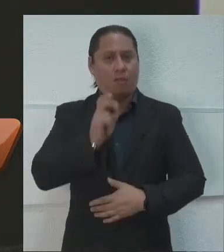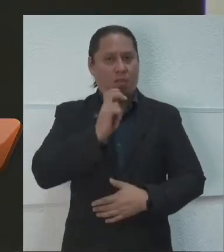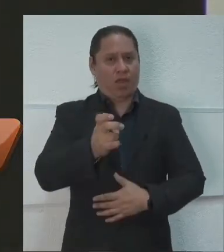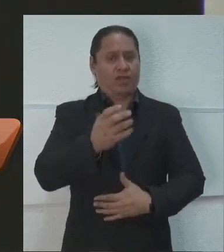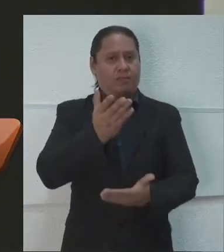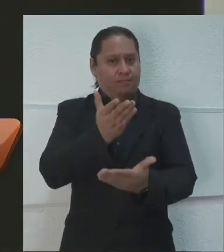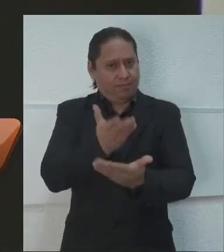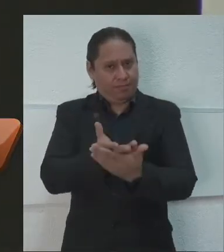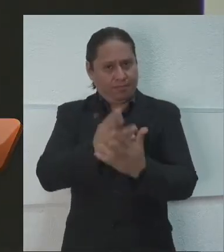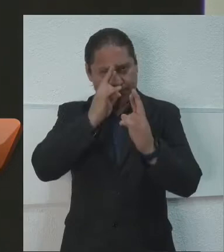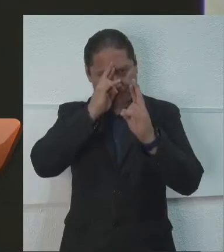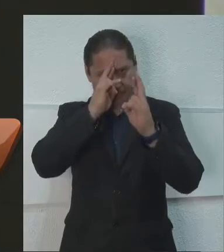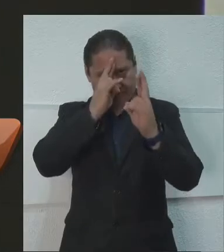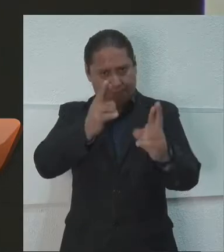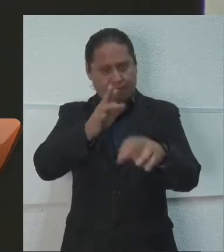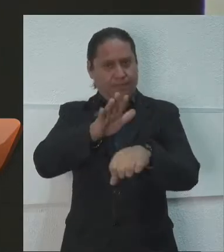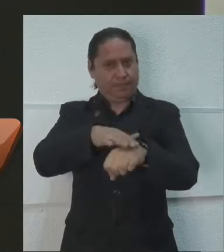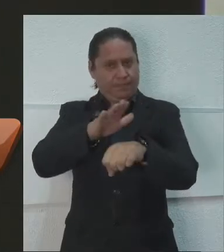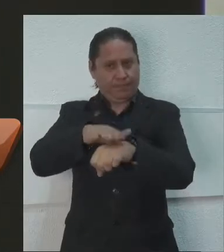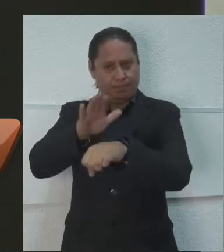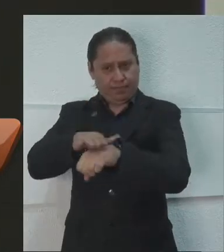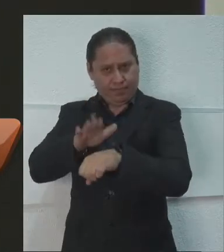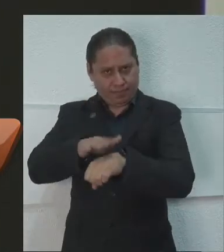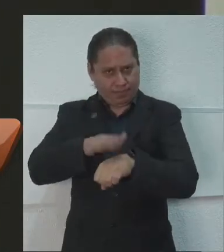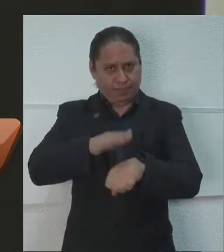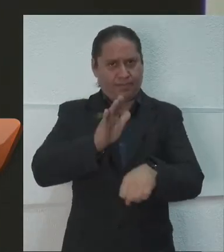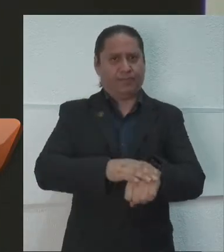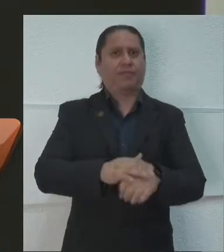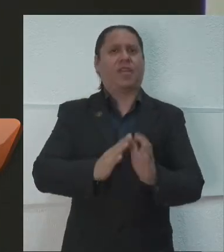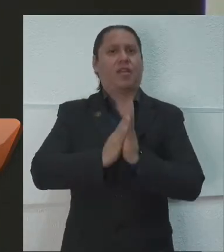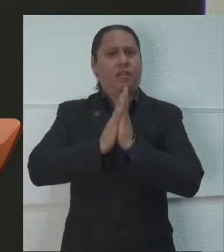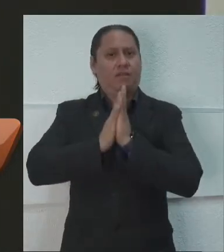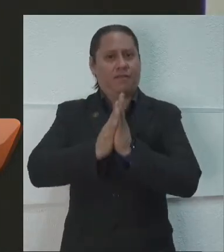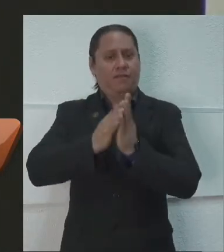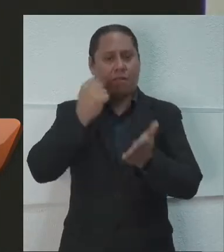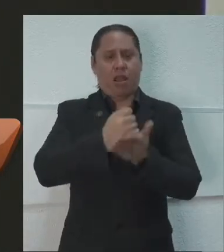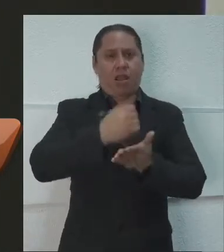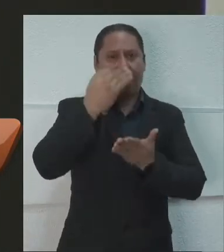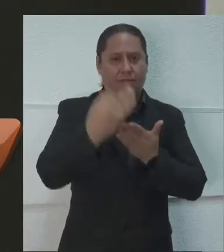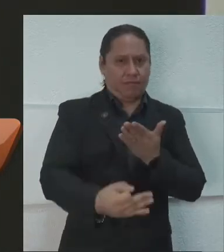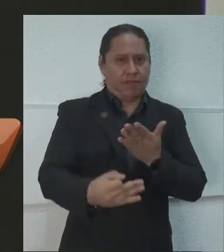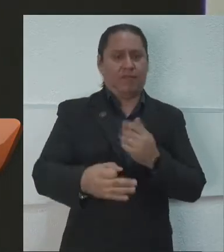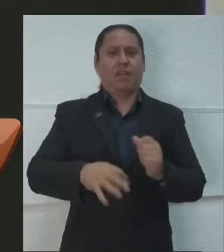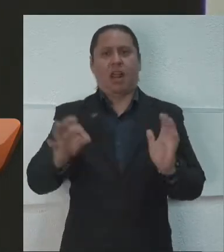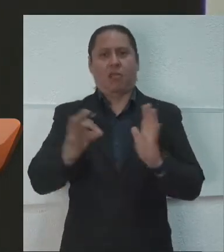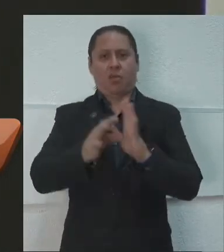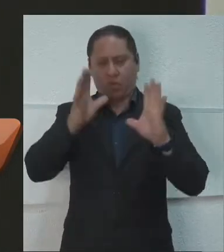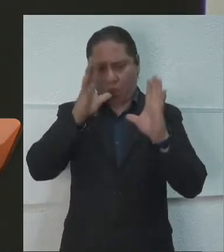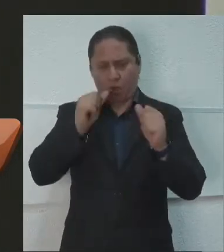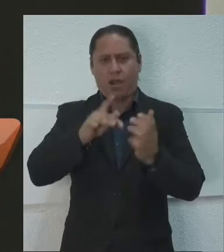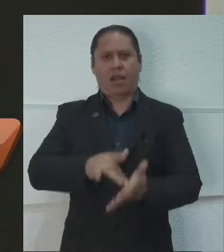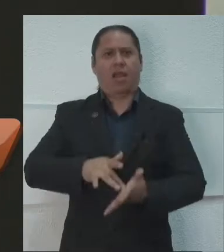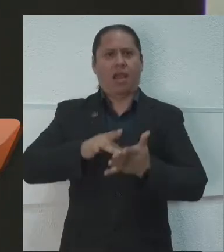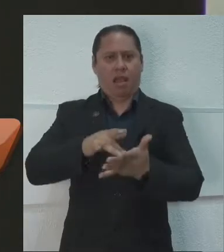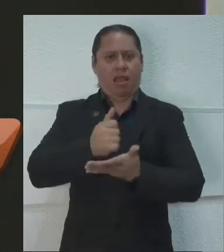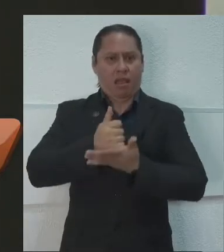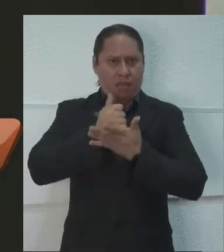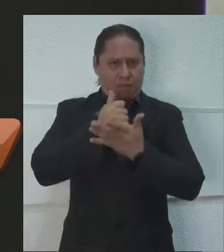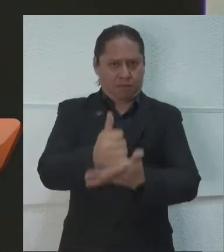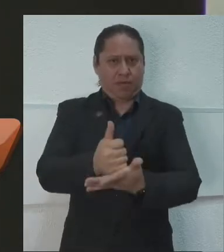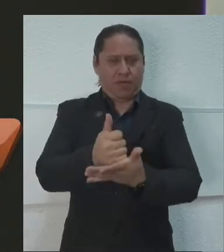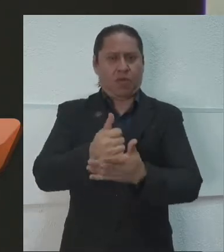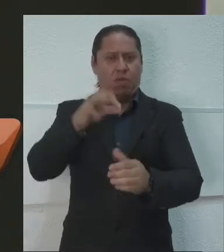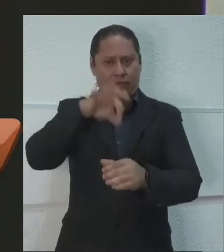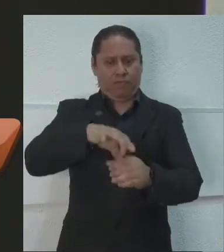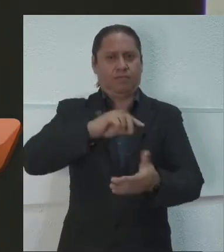solicito respetuosamente a todas y a todos que se apruebe este punto de acuerdo, que nos ayuden con su votación para